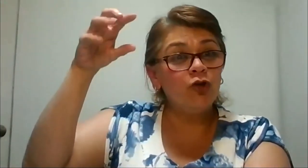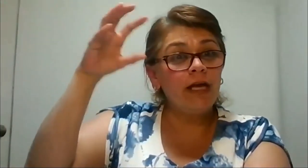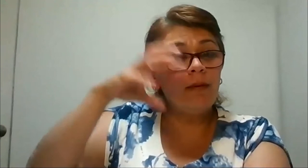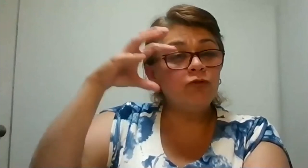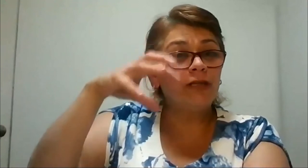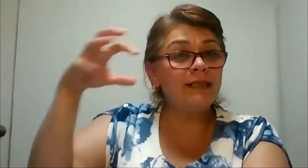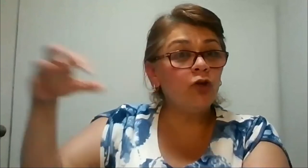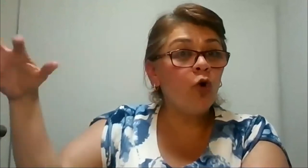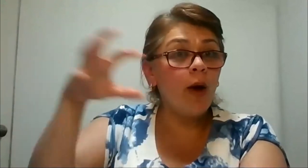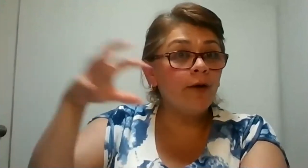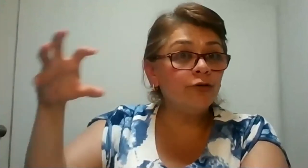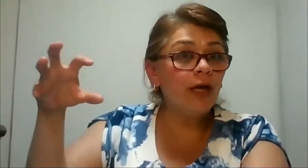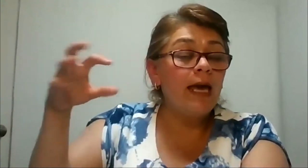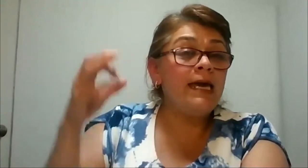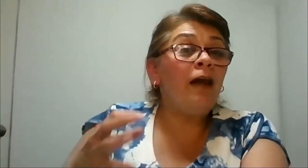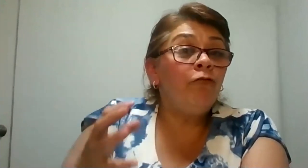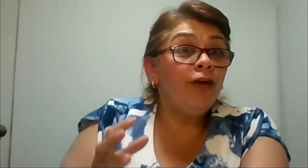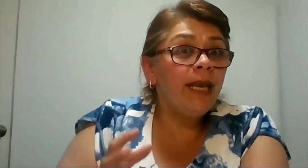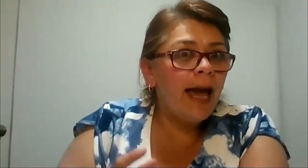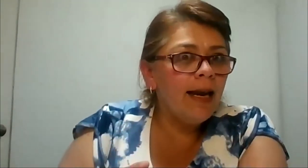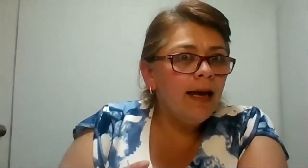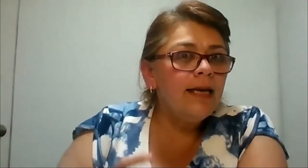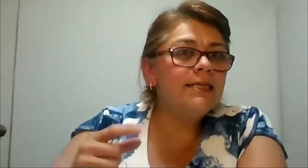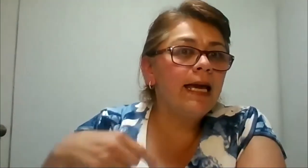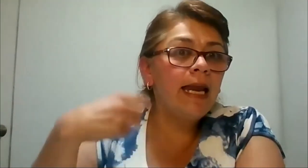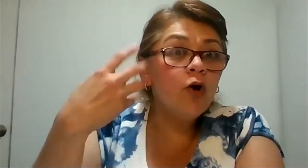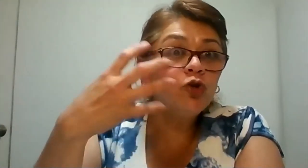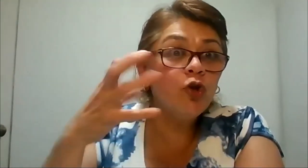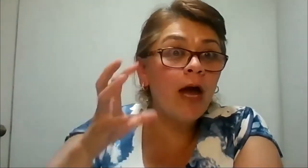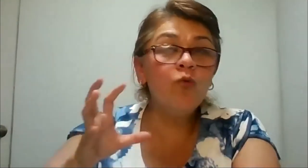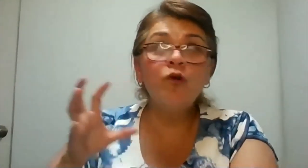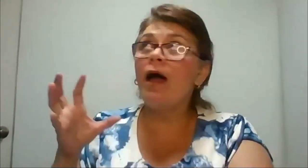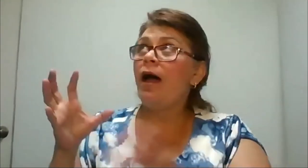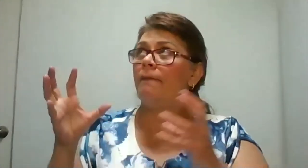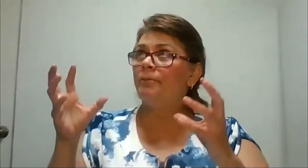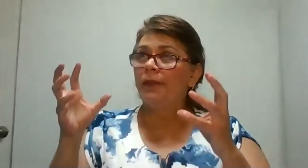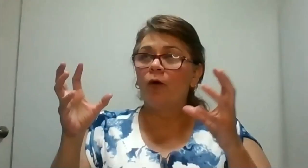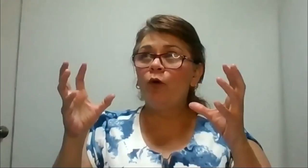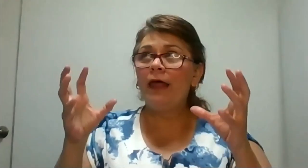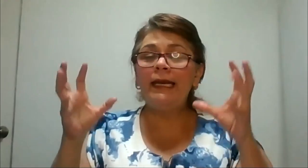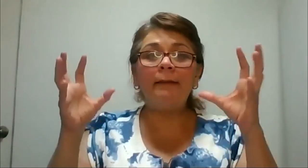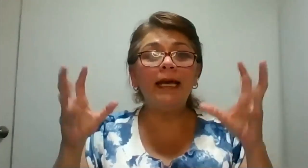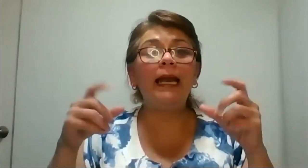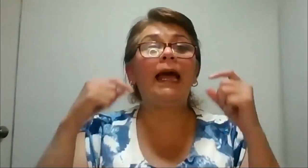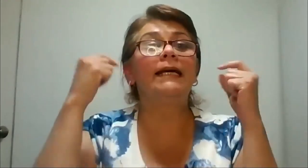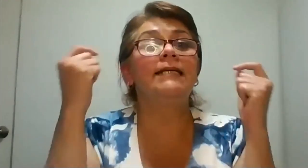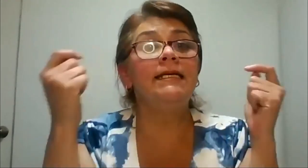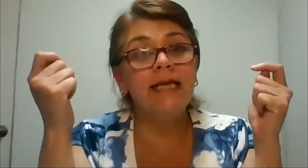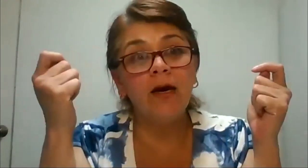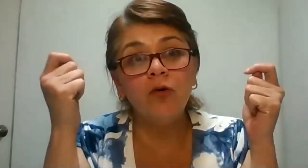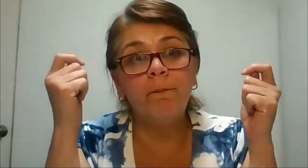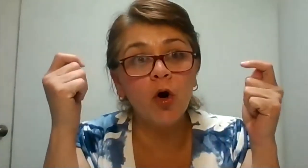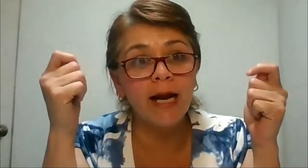en donde íbamos haciendo juegos y al final se creó toda una dinámica en la que